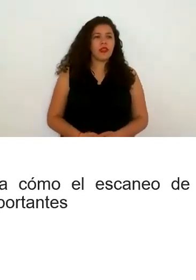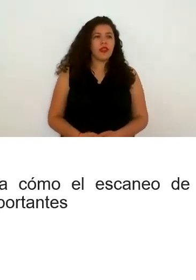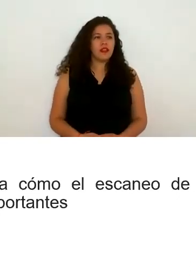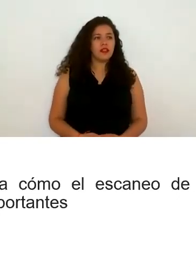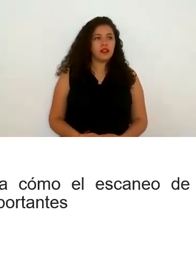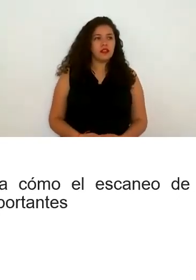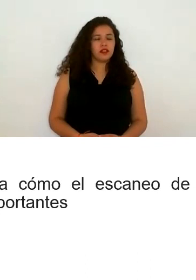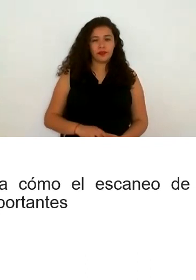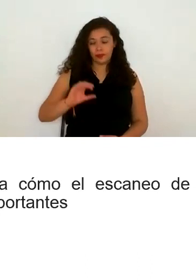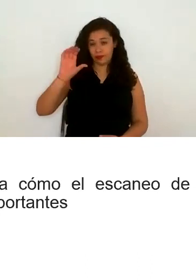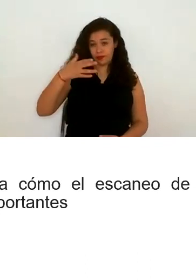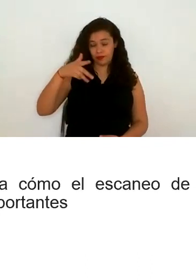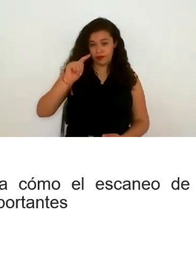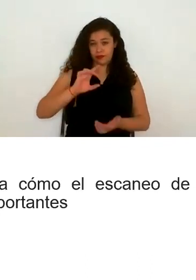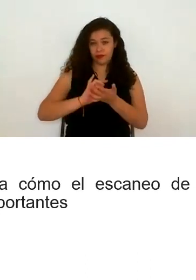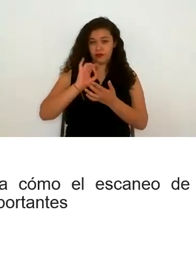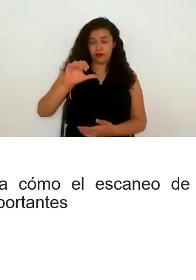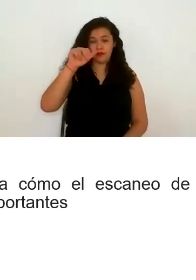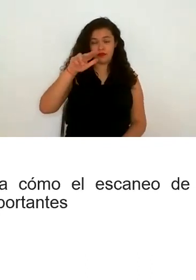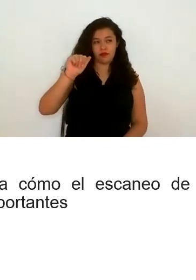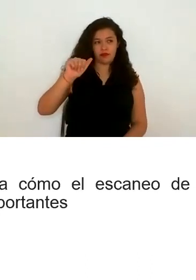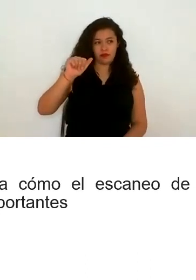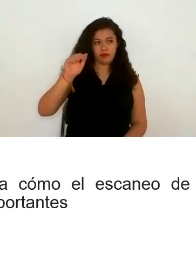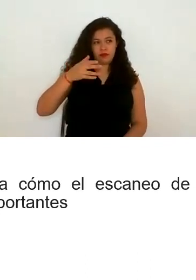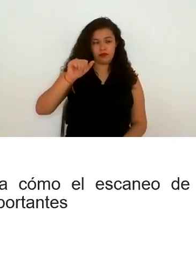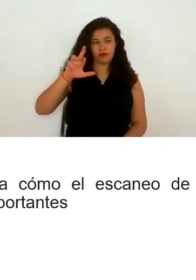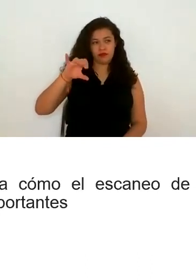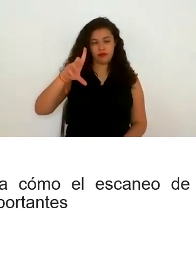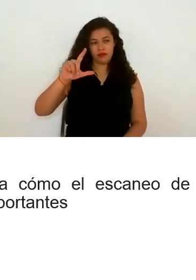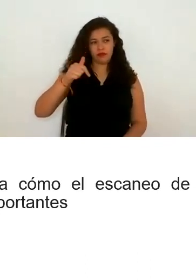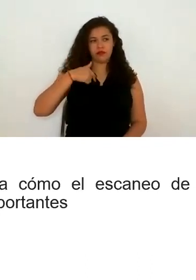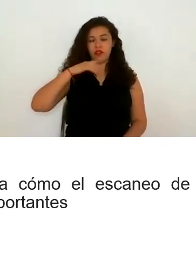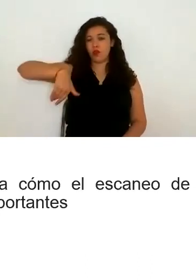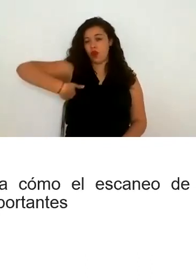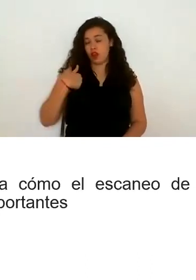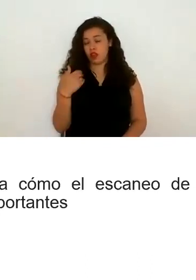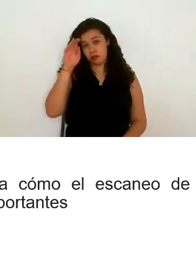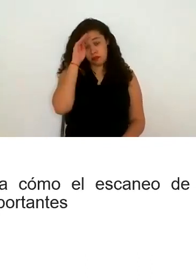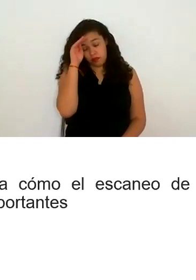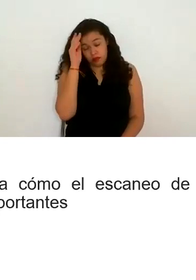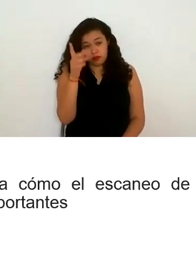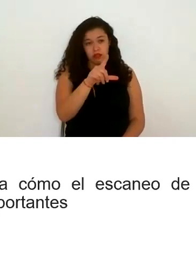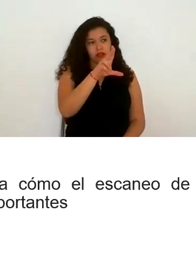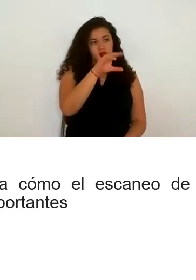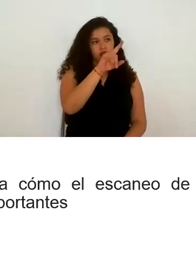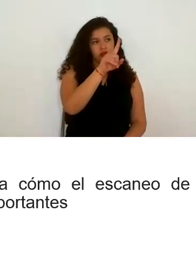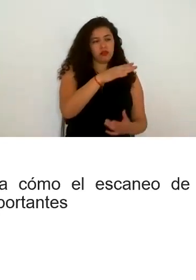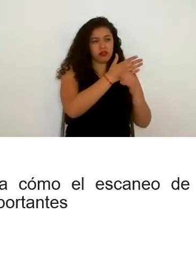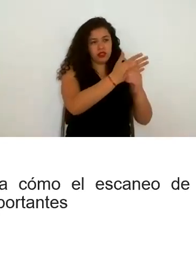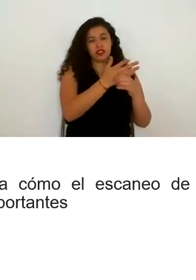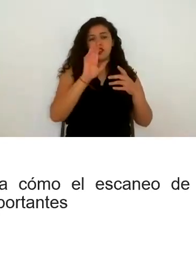Nos pusieron en el chat Ana Marisela. Dice, yo pienso que se deben conservar. Luz María dice, se debe